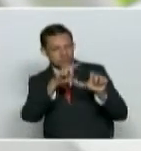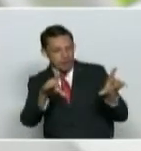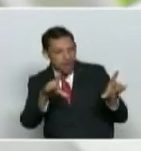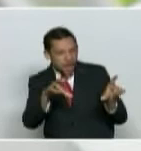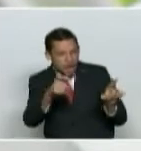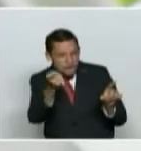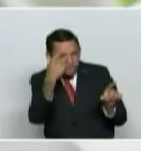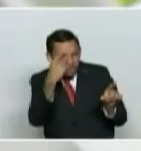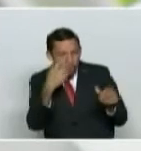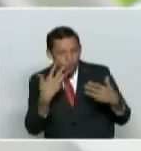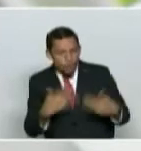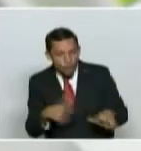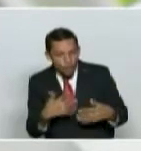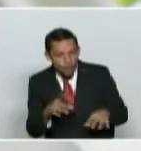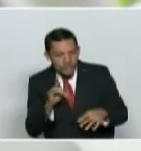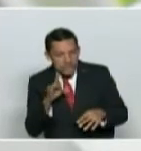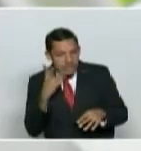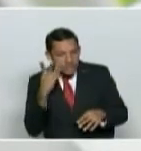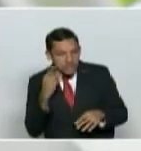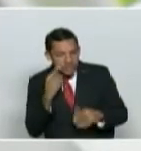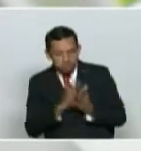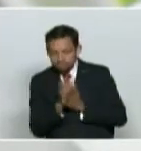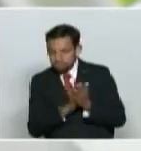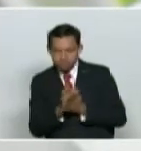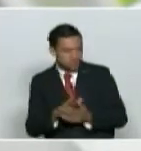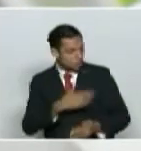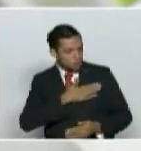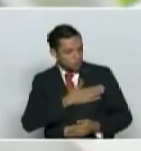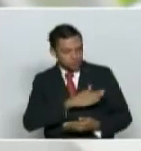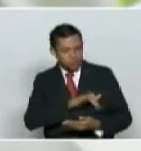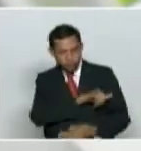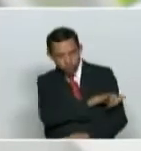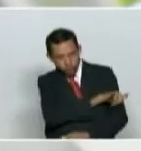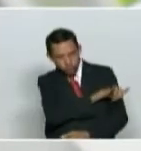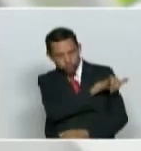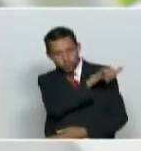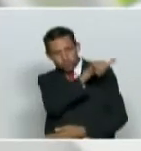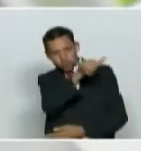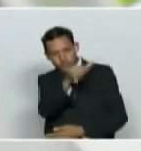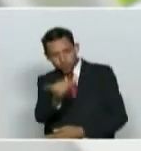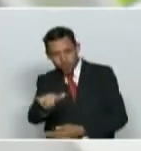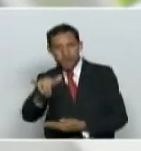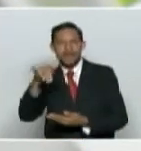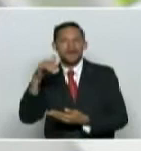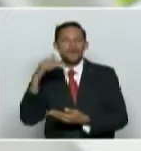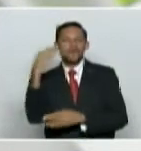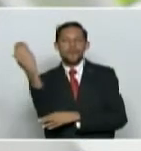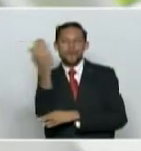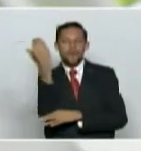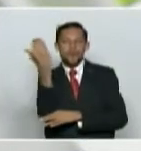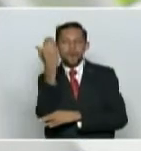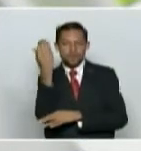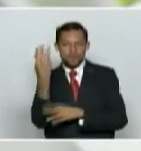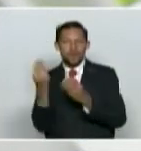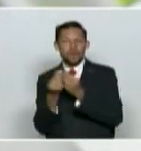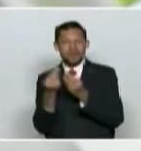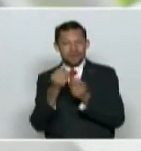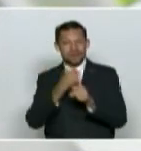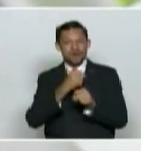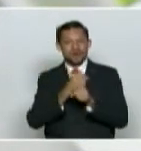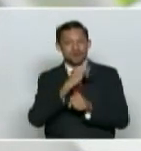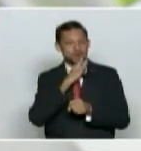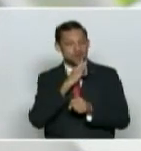hace aproximadamente 15, 20 días por medio de unos amigos en los cuales tienen unos sitios donde yo he trabajado,